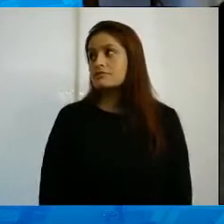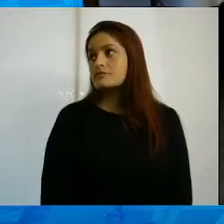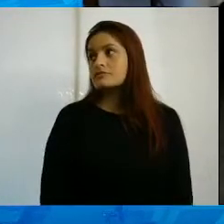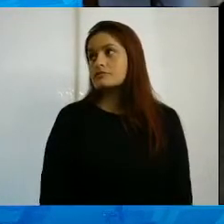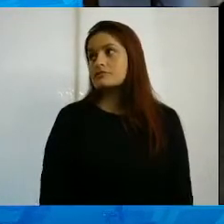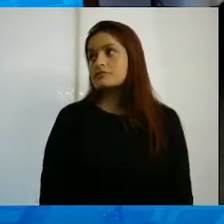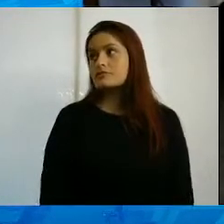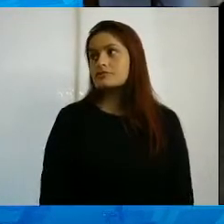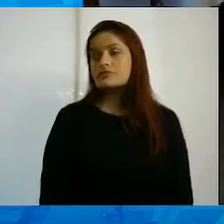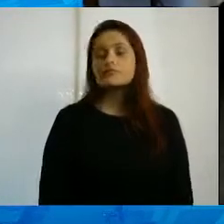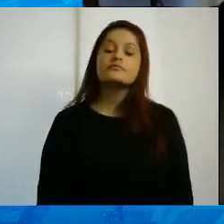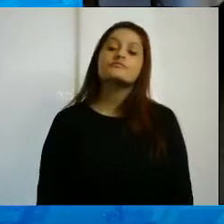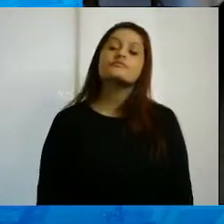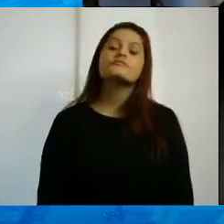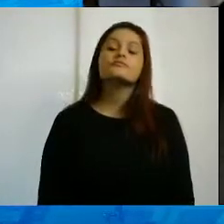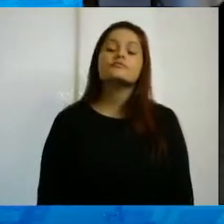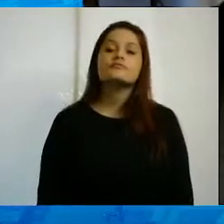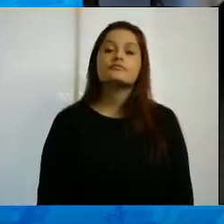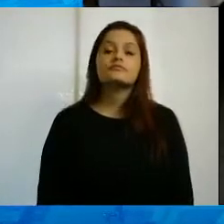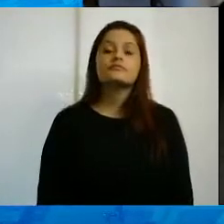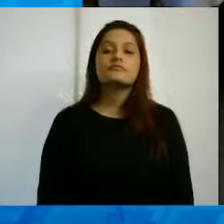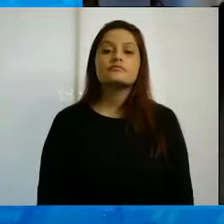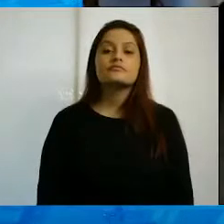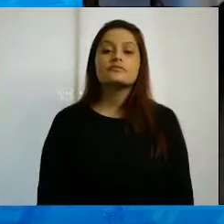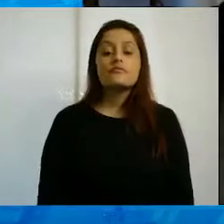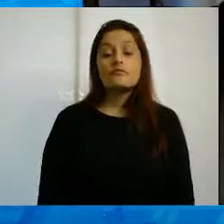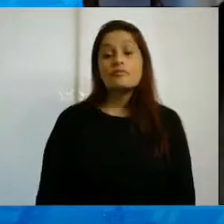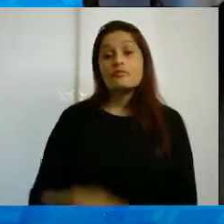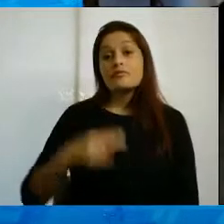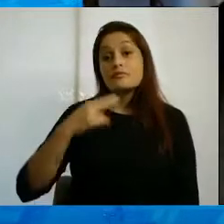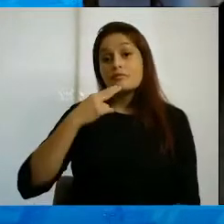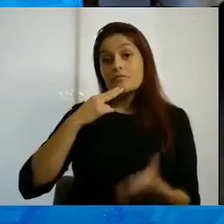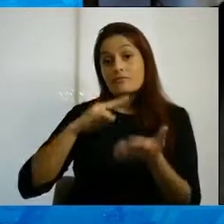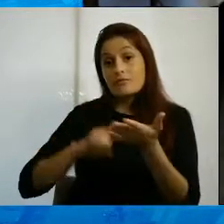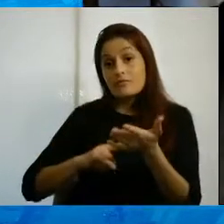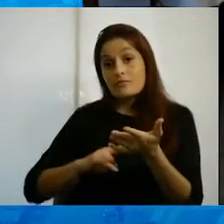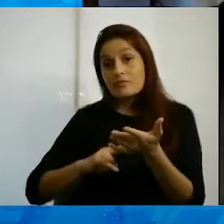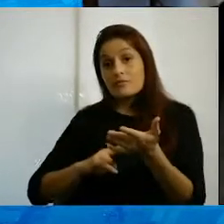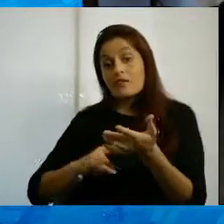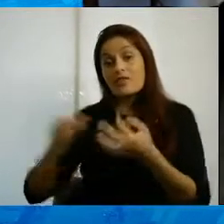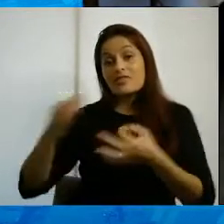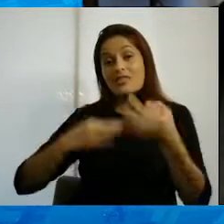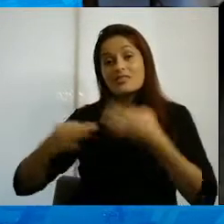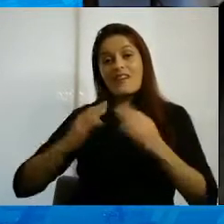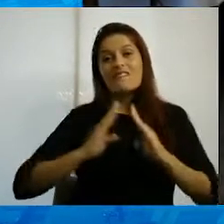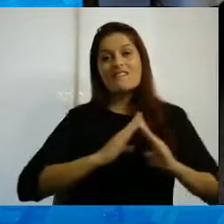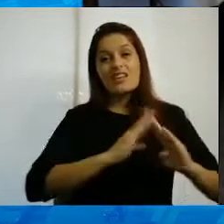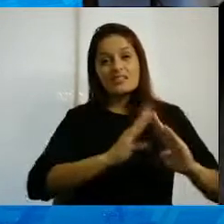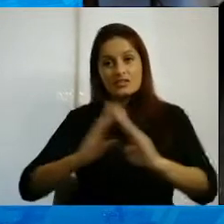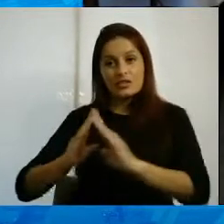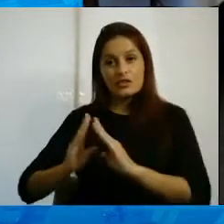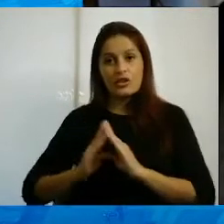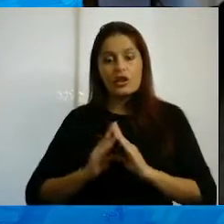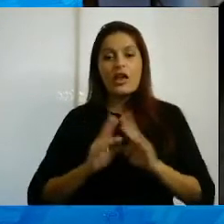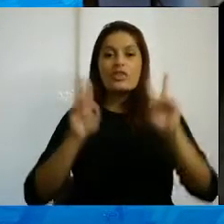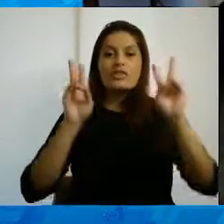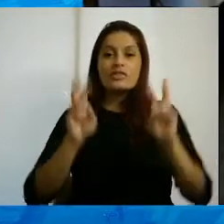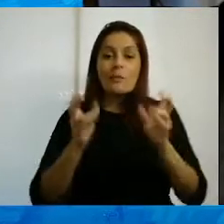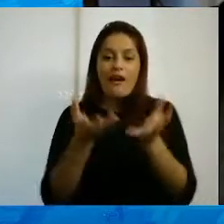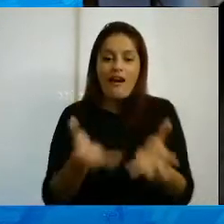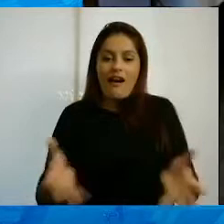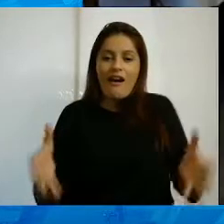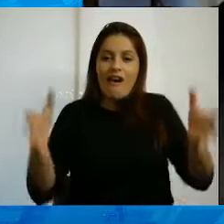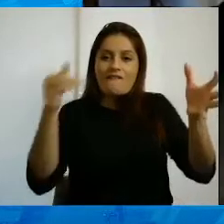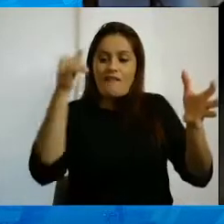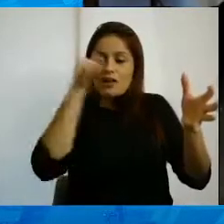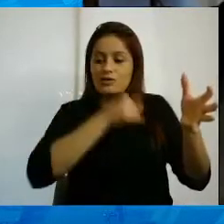Bueno, viendo también la correspondencia, nos decían varias juntas de vecinos sobre contenedores. Están pidiendo contenedores de